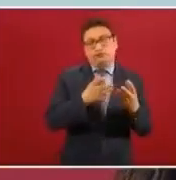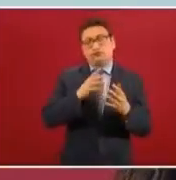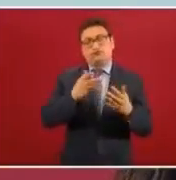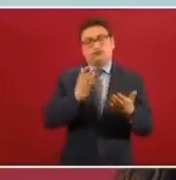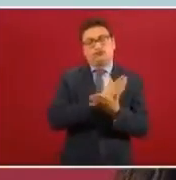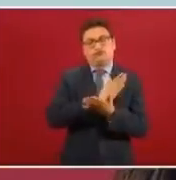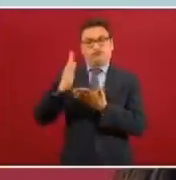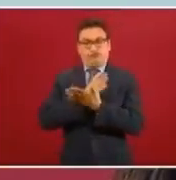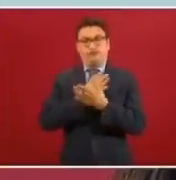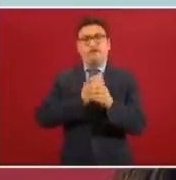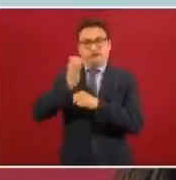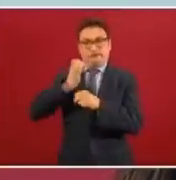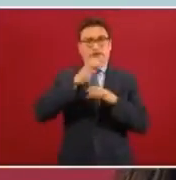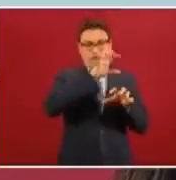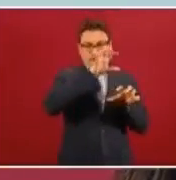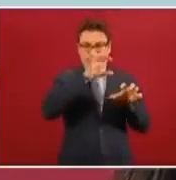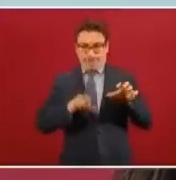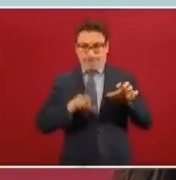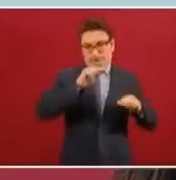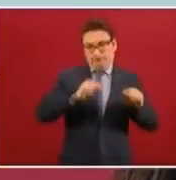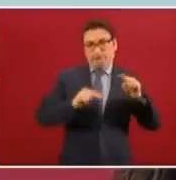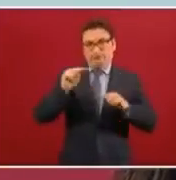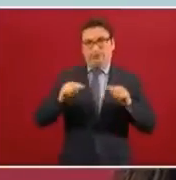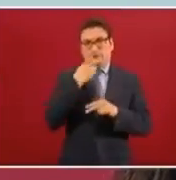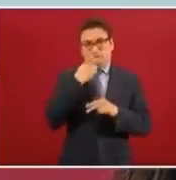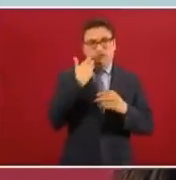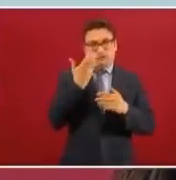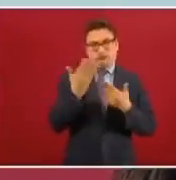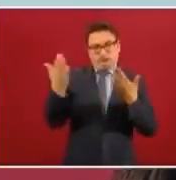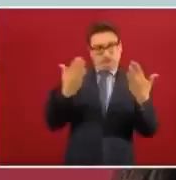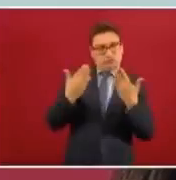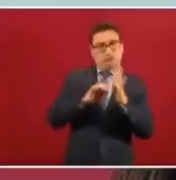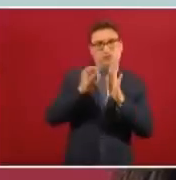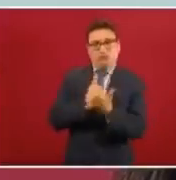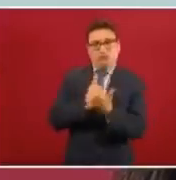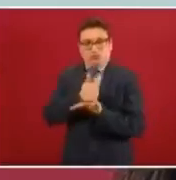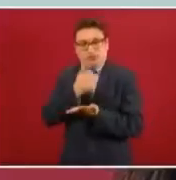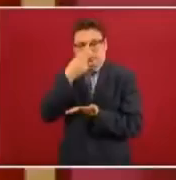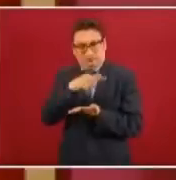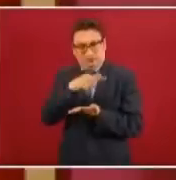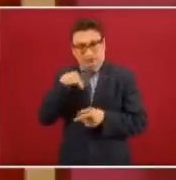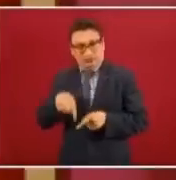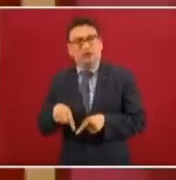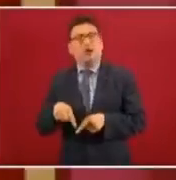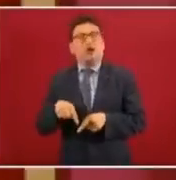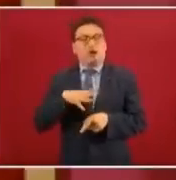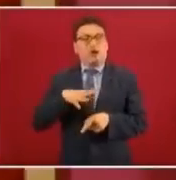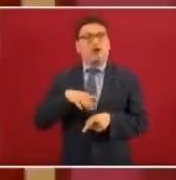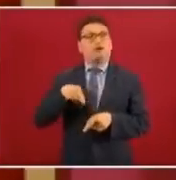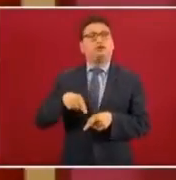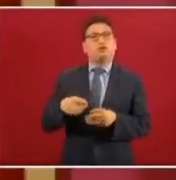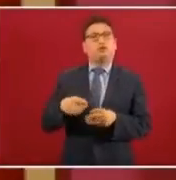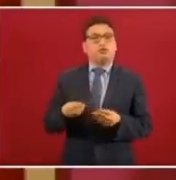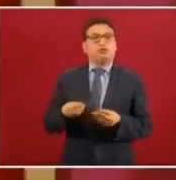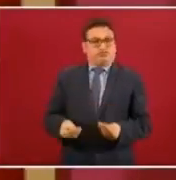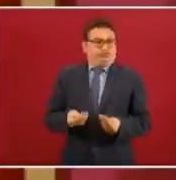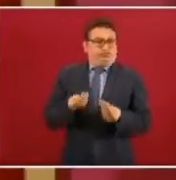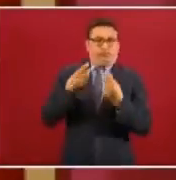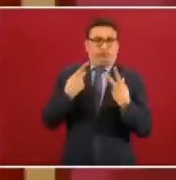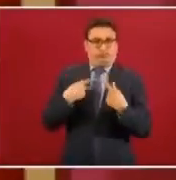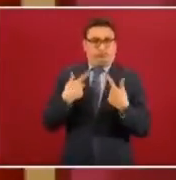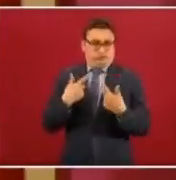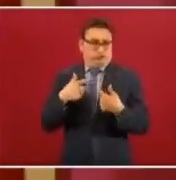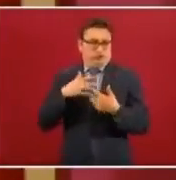federativa quiero hacer notar algunos contrastes por ejemplo la ciudad de méxico mientras que tiene la mayor cantidad